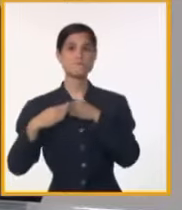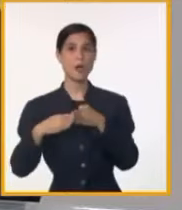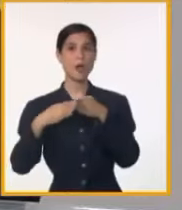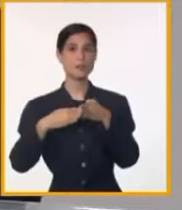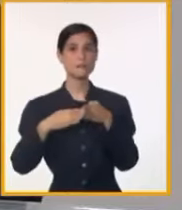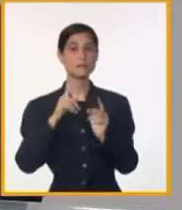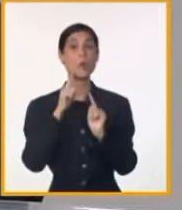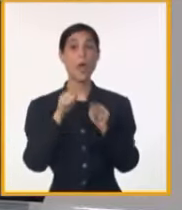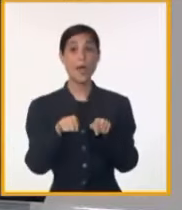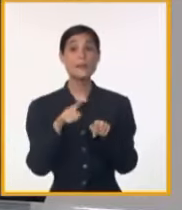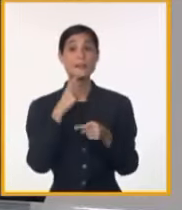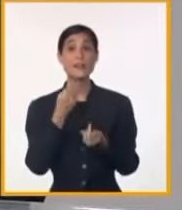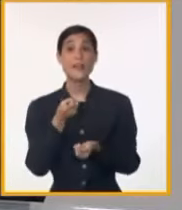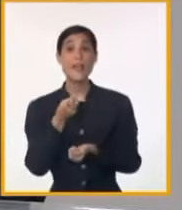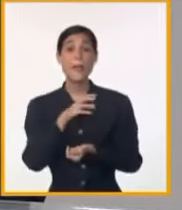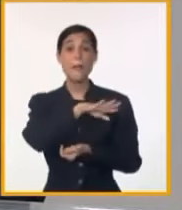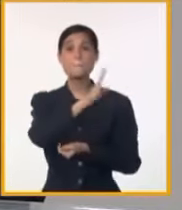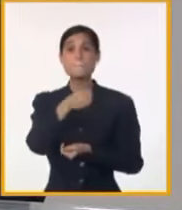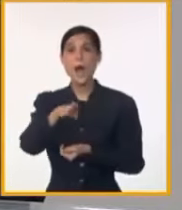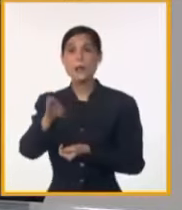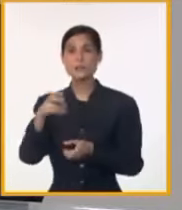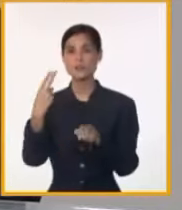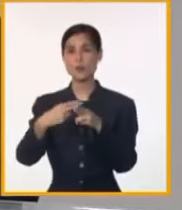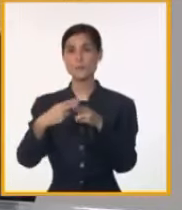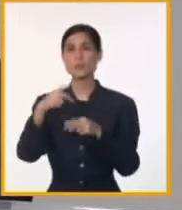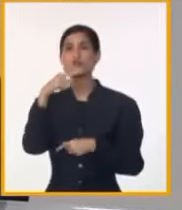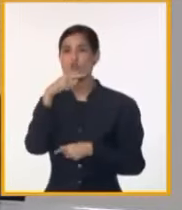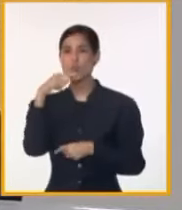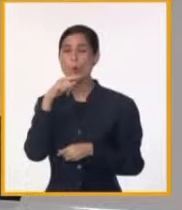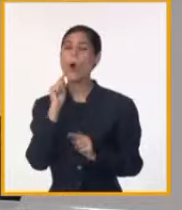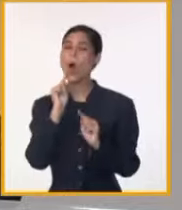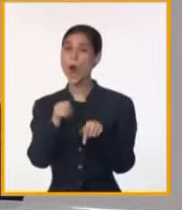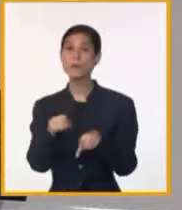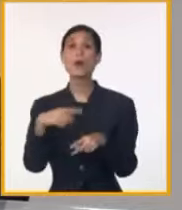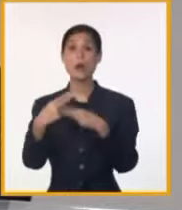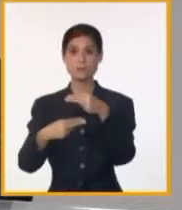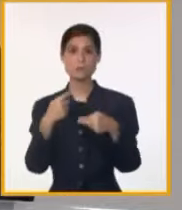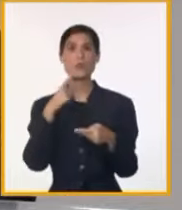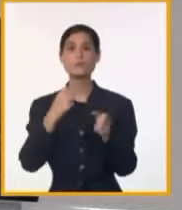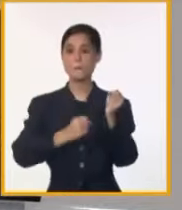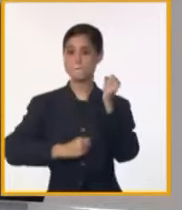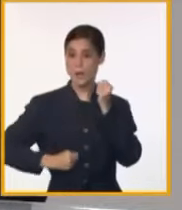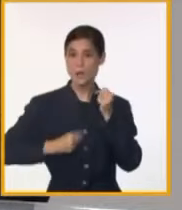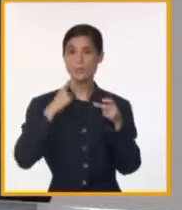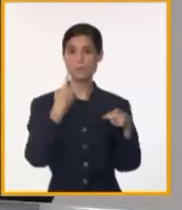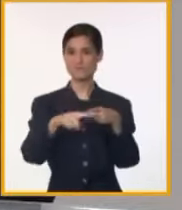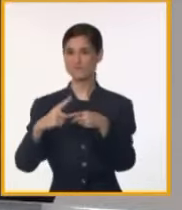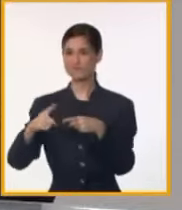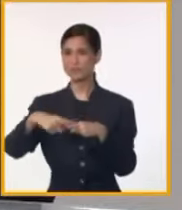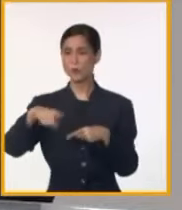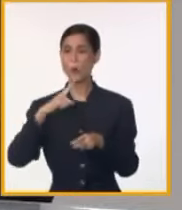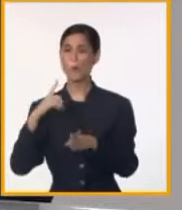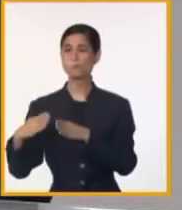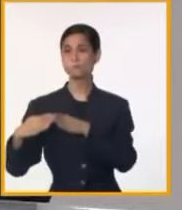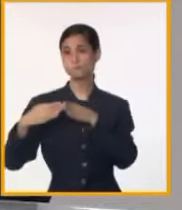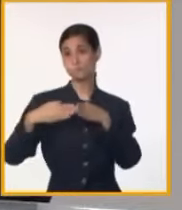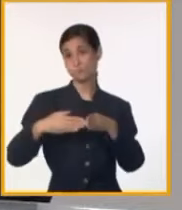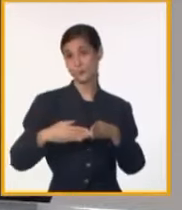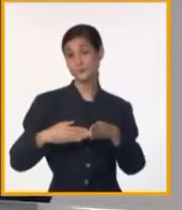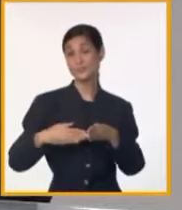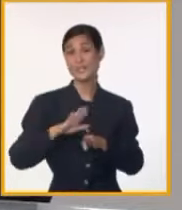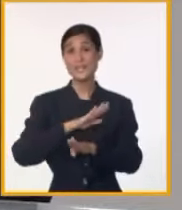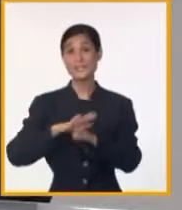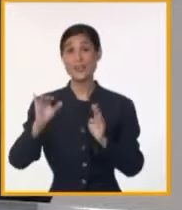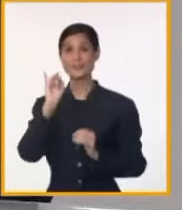el mar rojo pero por el otro lado el gran choque y creo que es el objetivo fundamental del conflicto que se está desarrollando desde el día